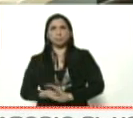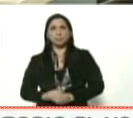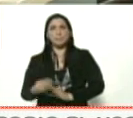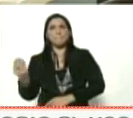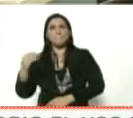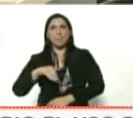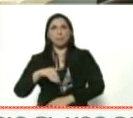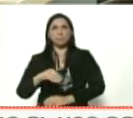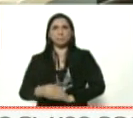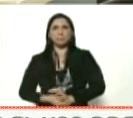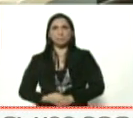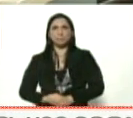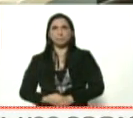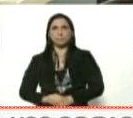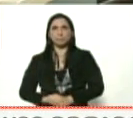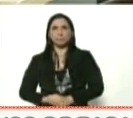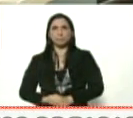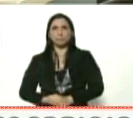más de